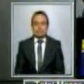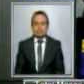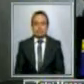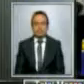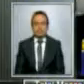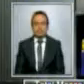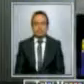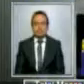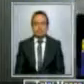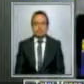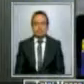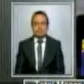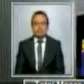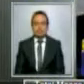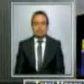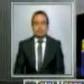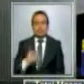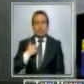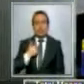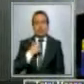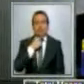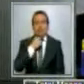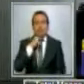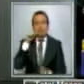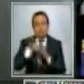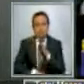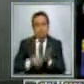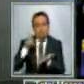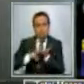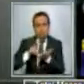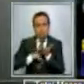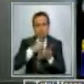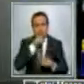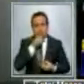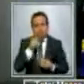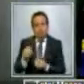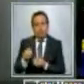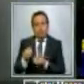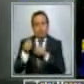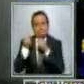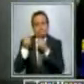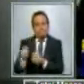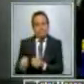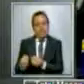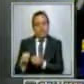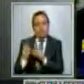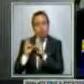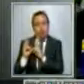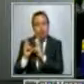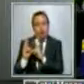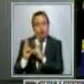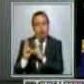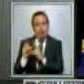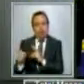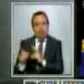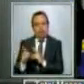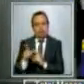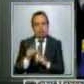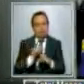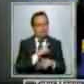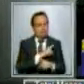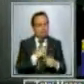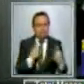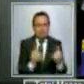gobierno mi deseo más profundo y honesto Es que le vaya muy bien nadie que